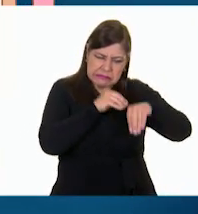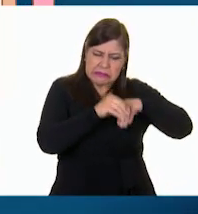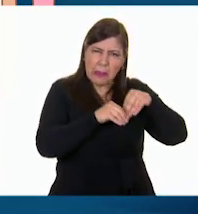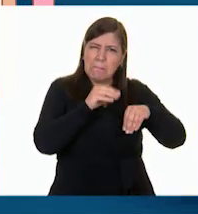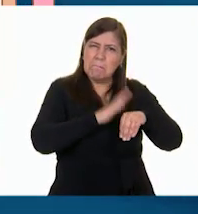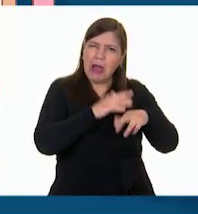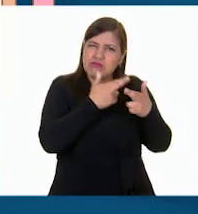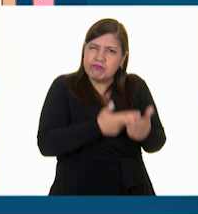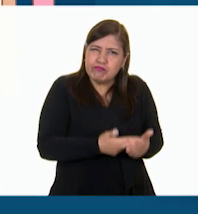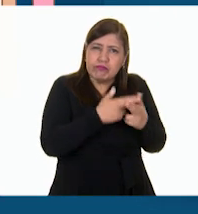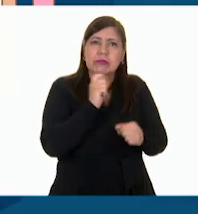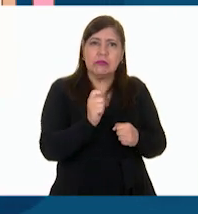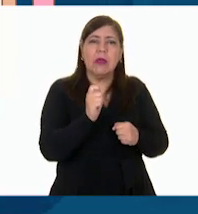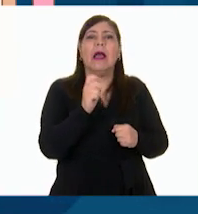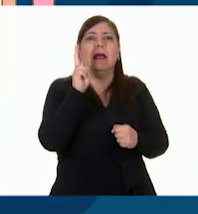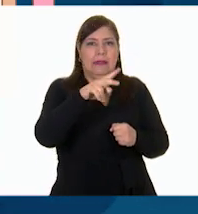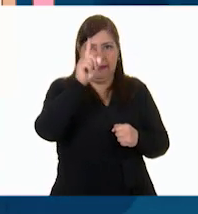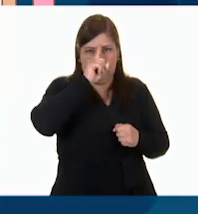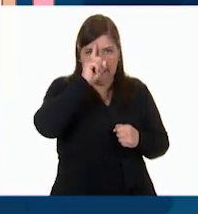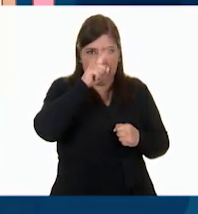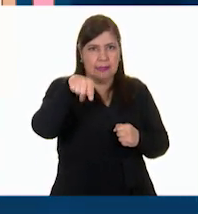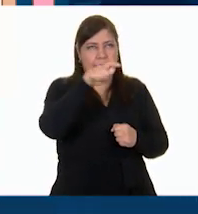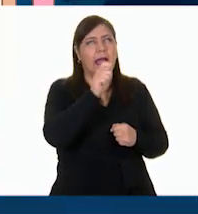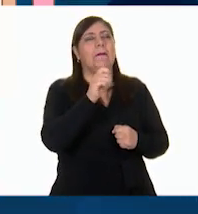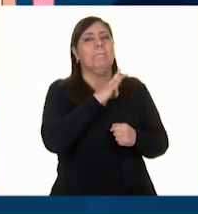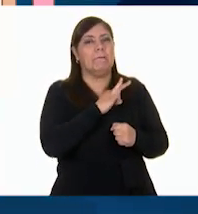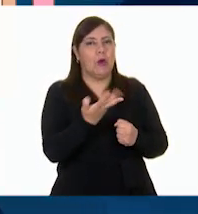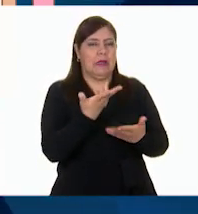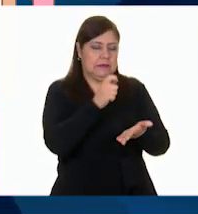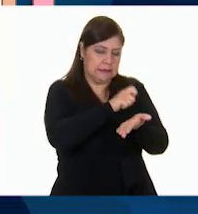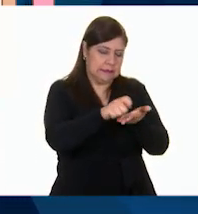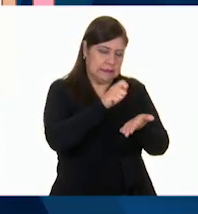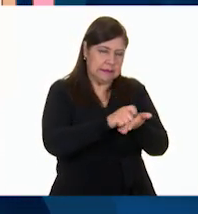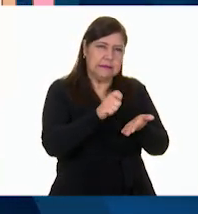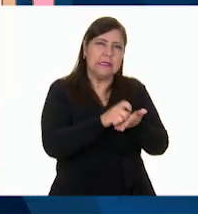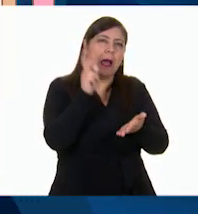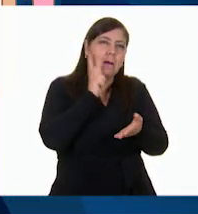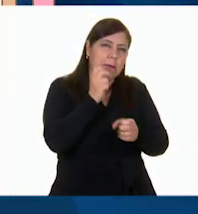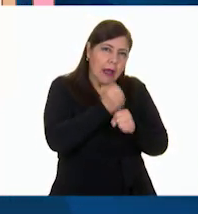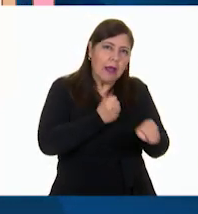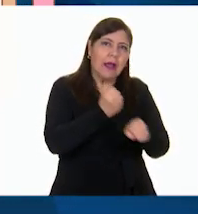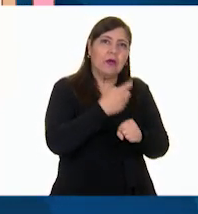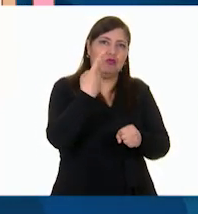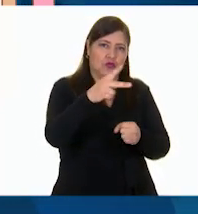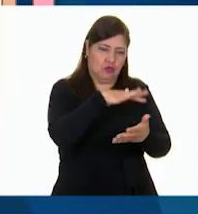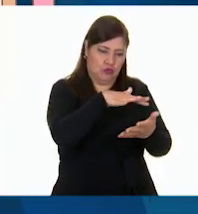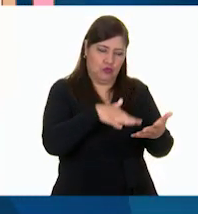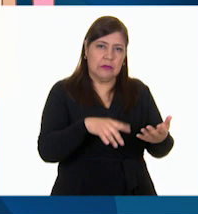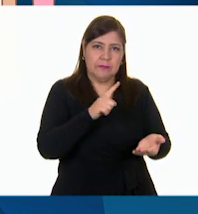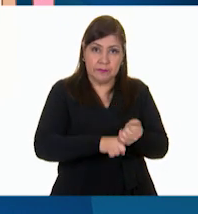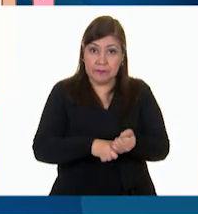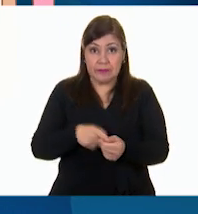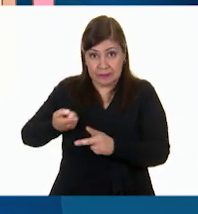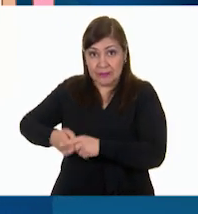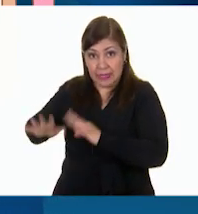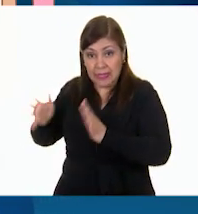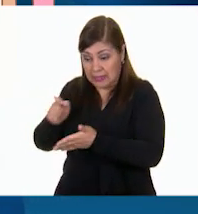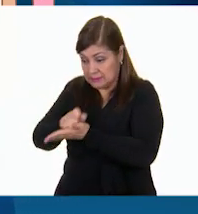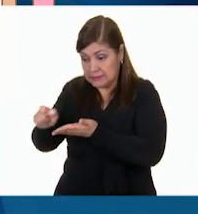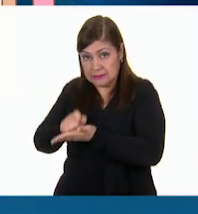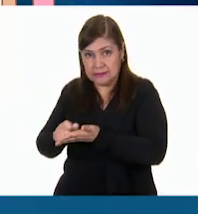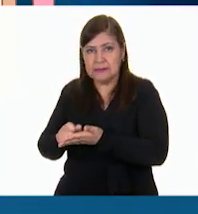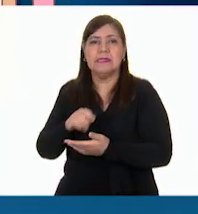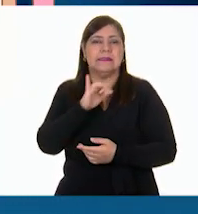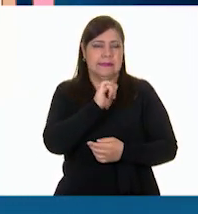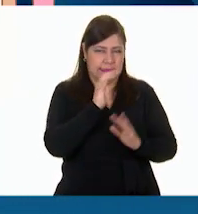se los recomiendo, y tómenlas en cuenta para redactar su borrador. ¿Ya vamos a empezar la escritura, Gaby? Ya,